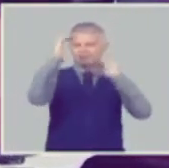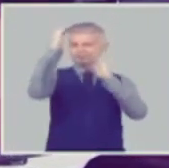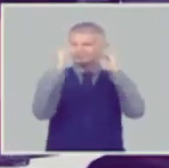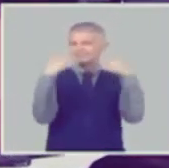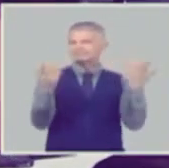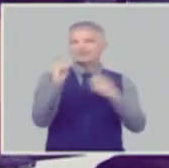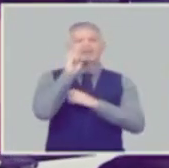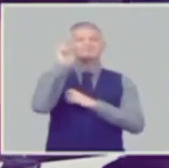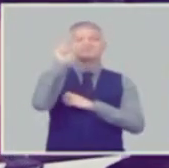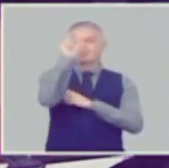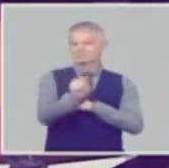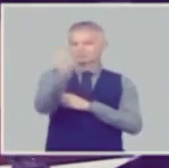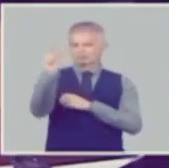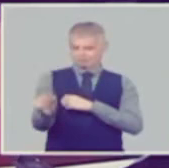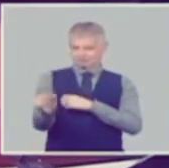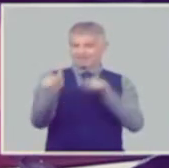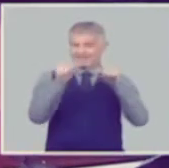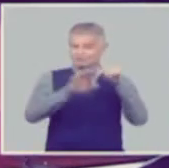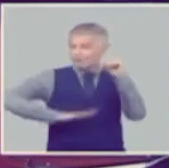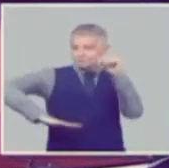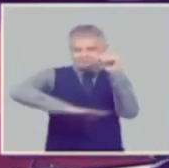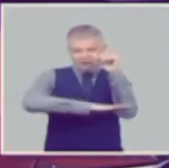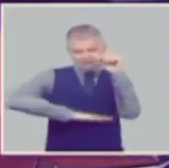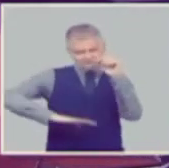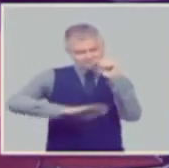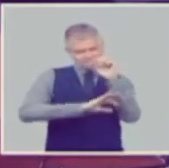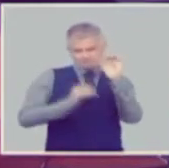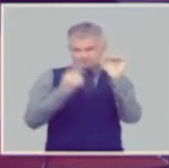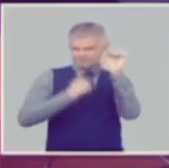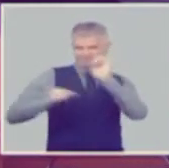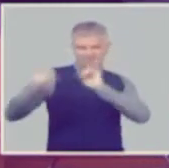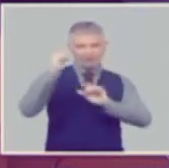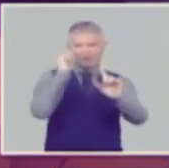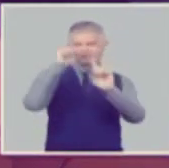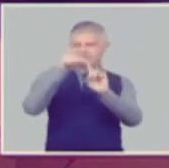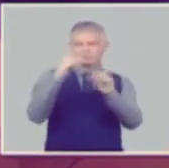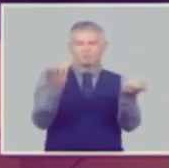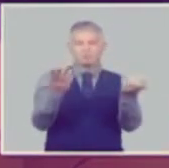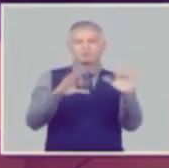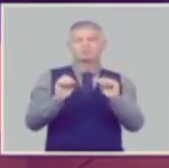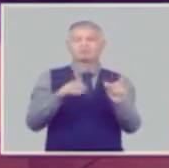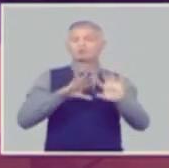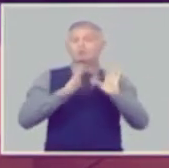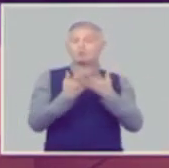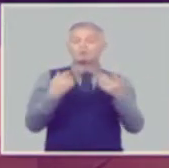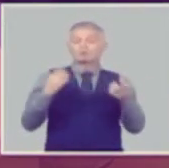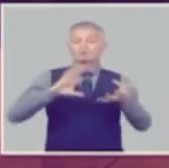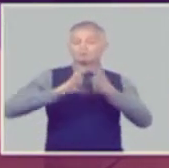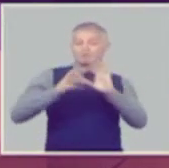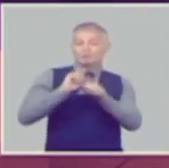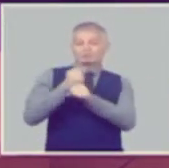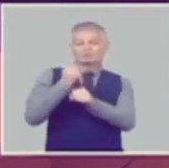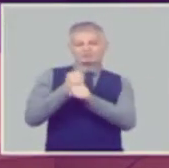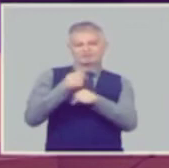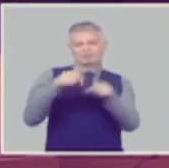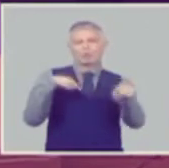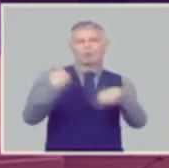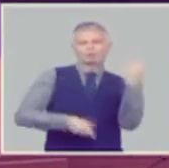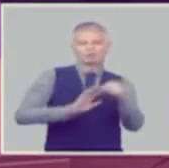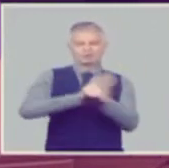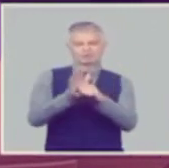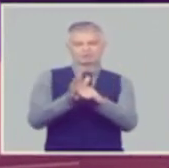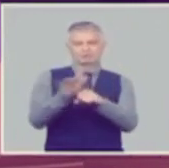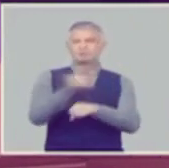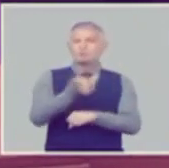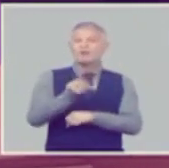sociedad está en la base de la Estrategia Nacional de Enfrentamiento a la Pandemia en Cuba y en otros 39 países, hasta donde